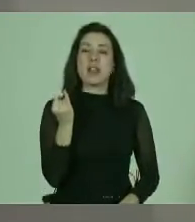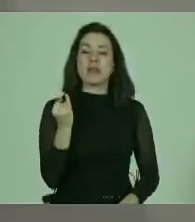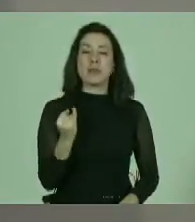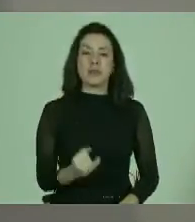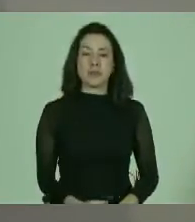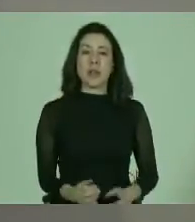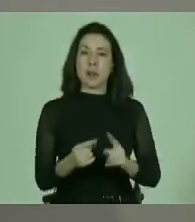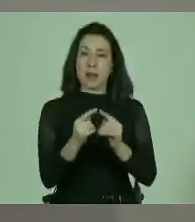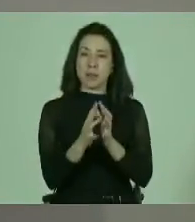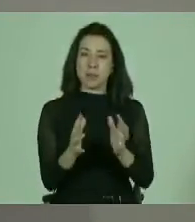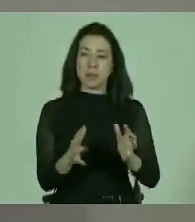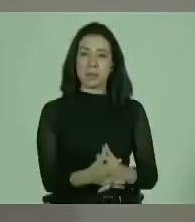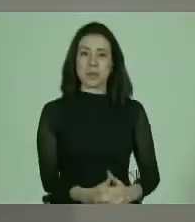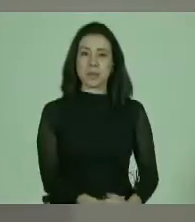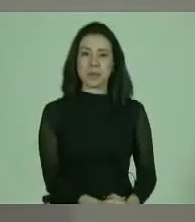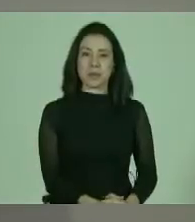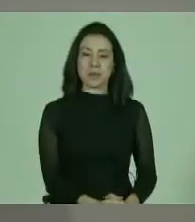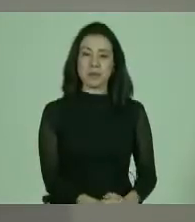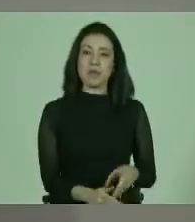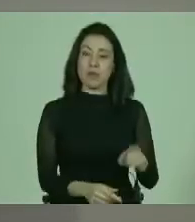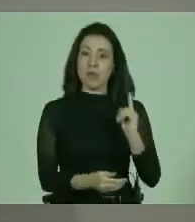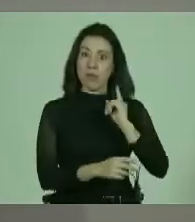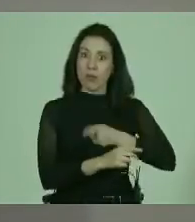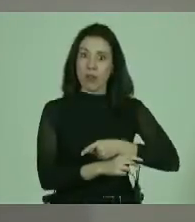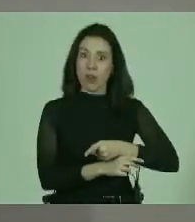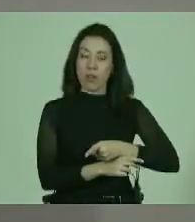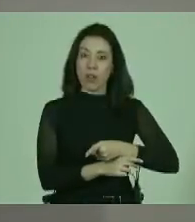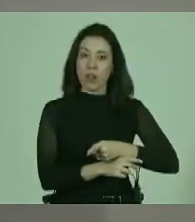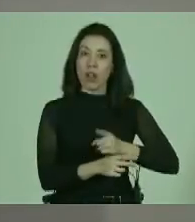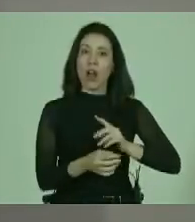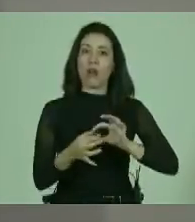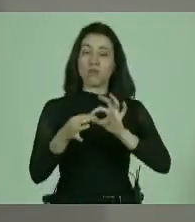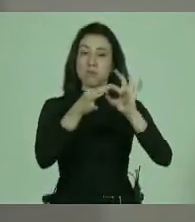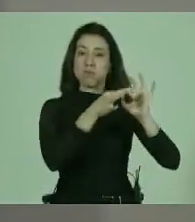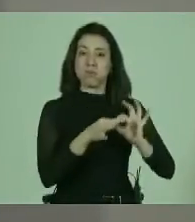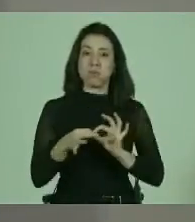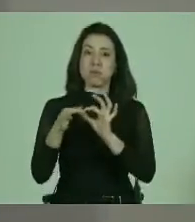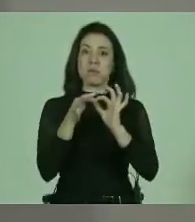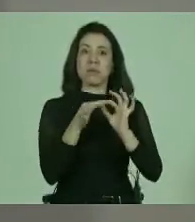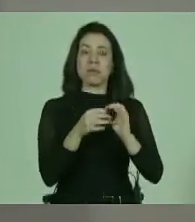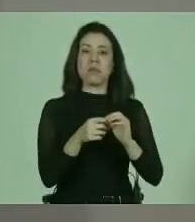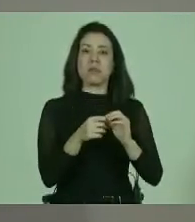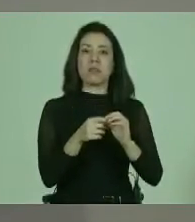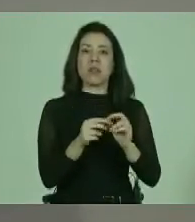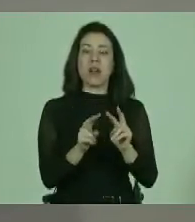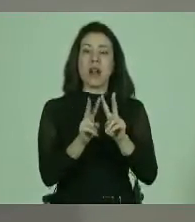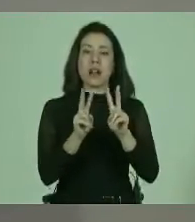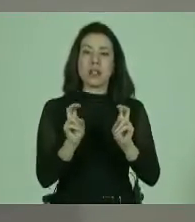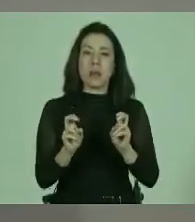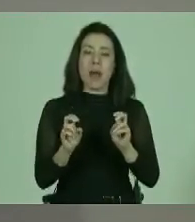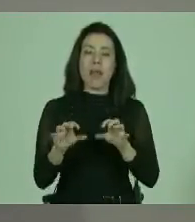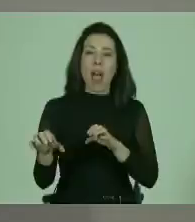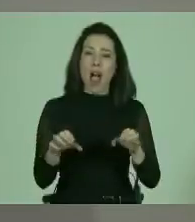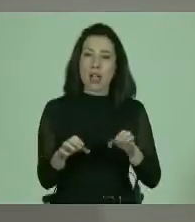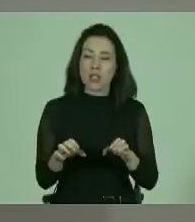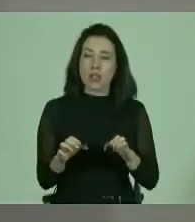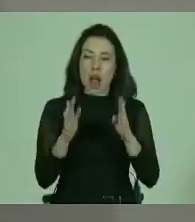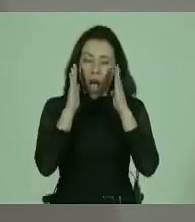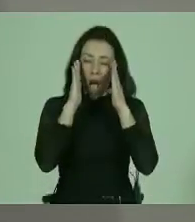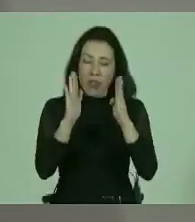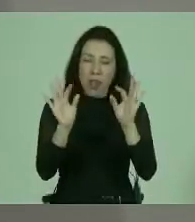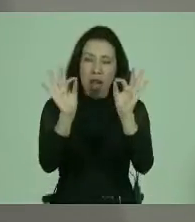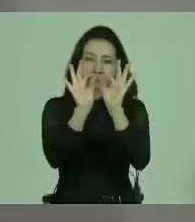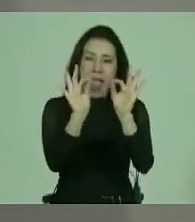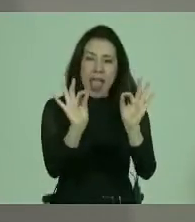activos esto nos obliga a globalizar las marco de acción a atender a las